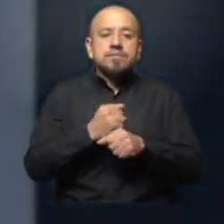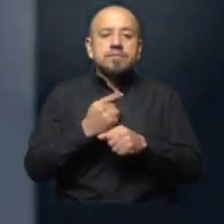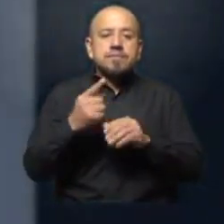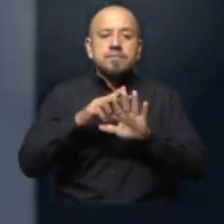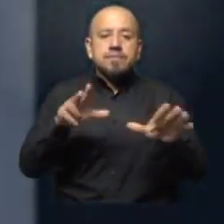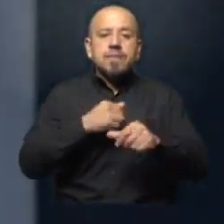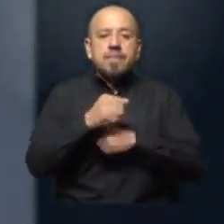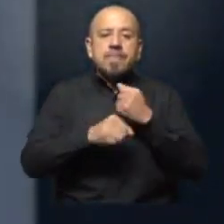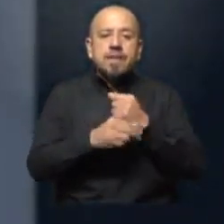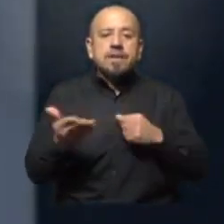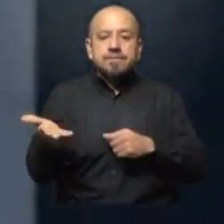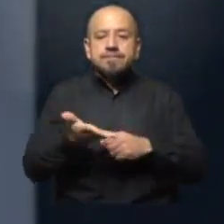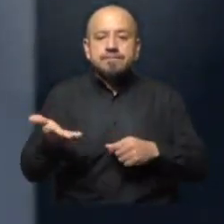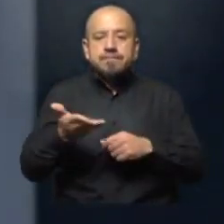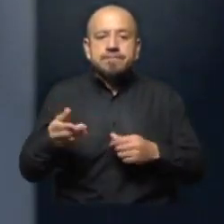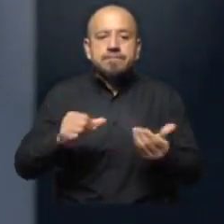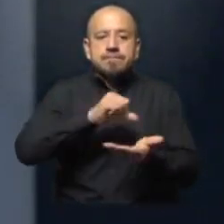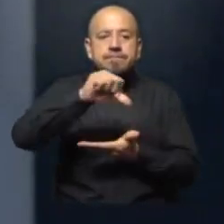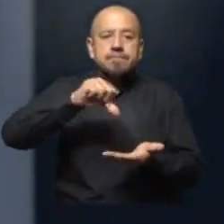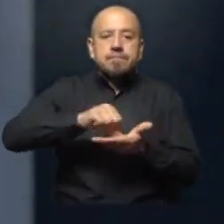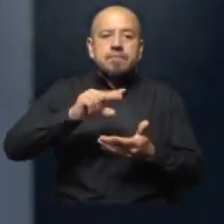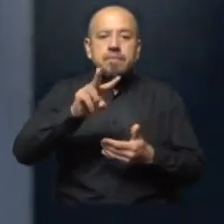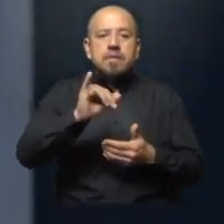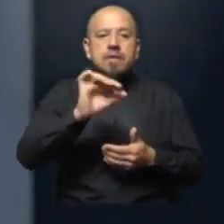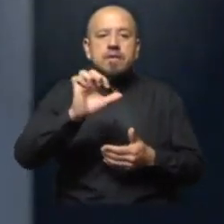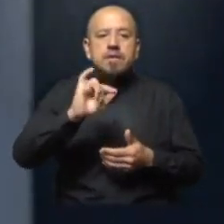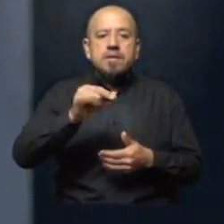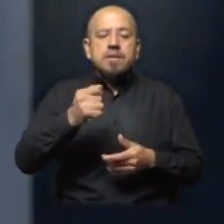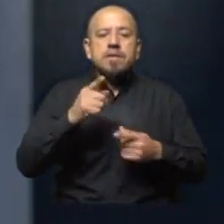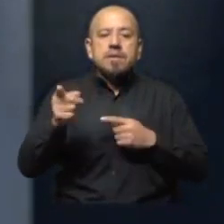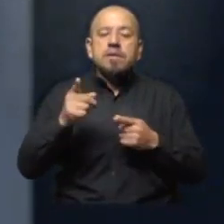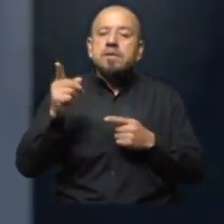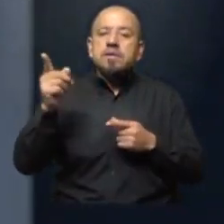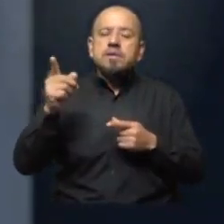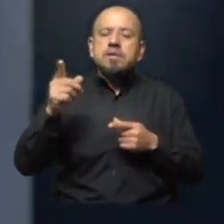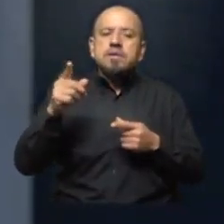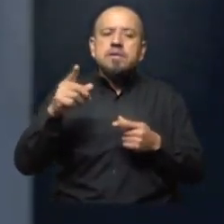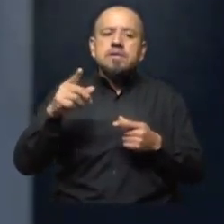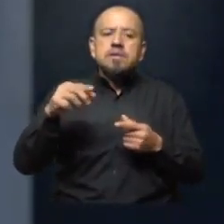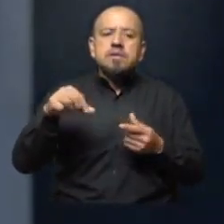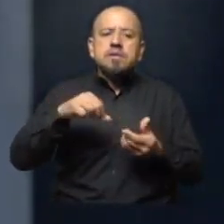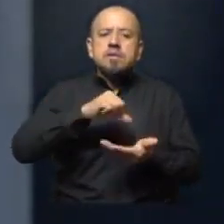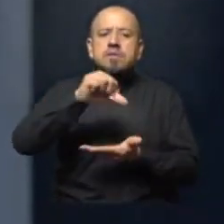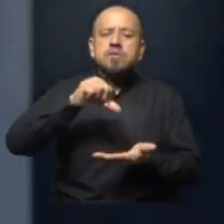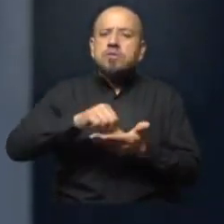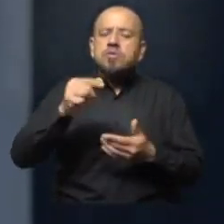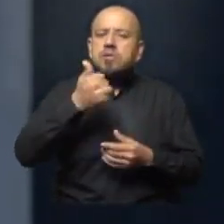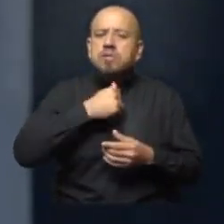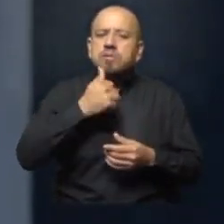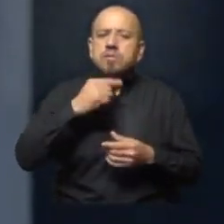demos a mi ciudad hija cuando la ciudad de jade era un auge trabajar un lugar en el que elaboraba hasta las 6 de la mañana